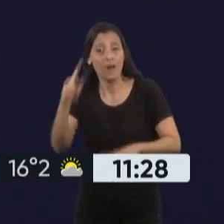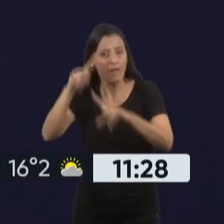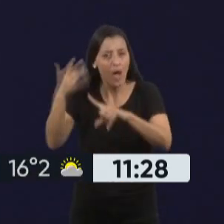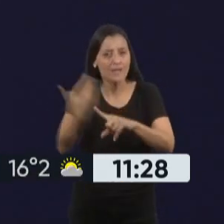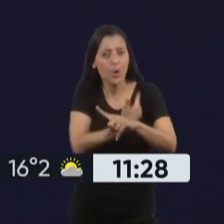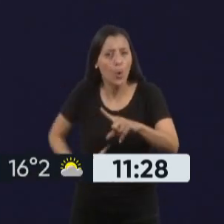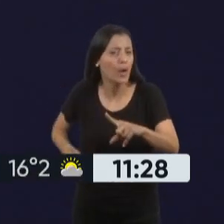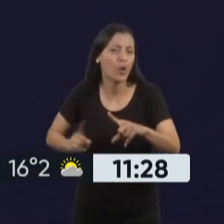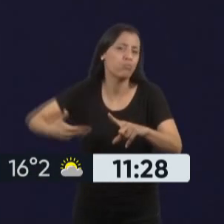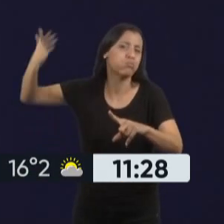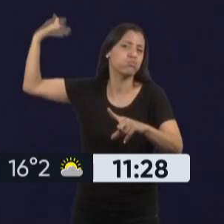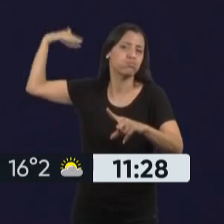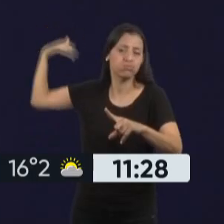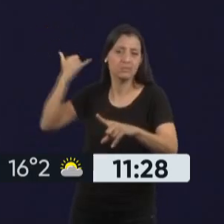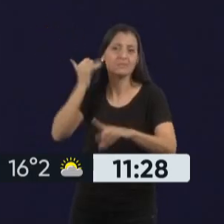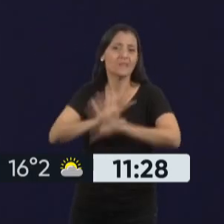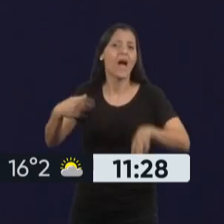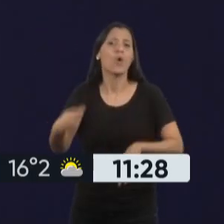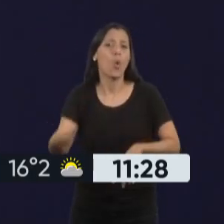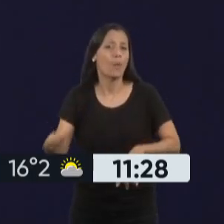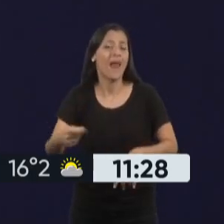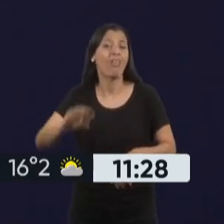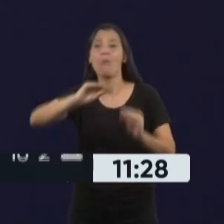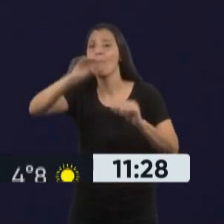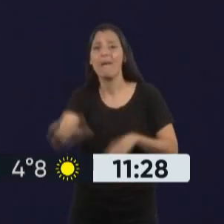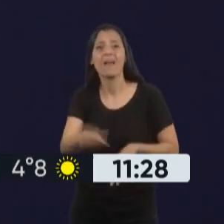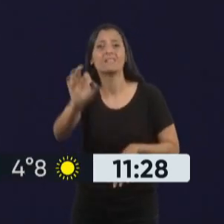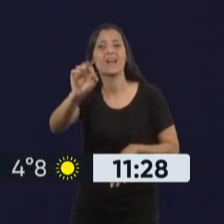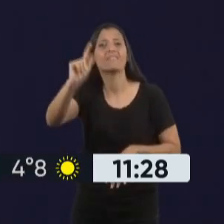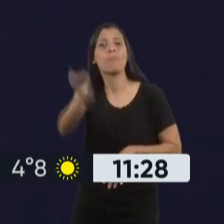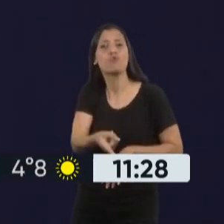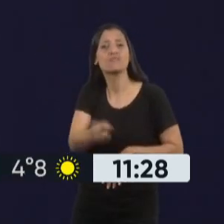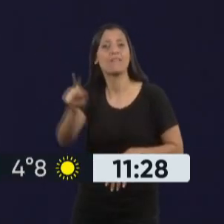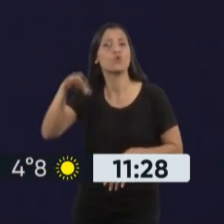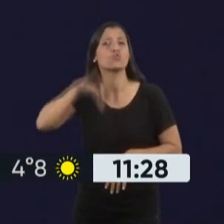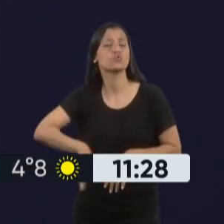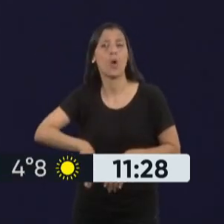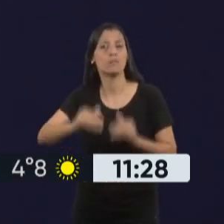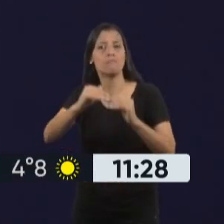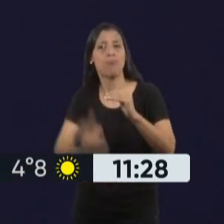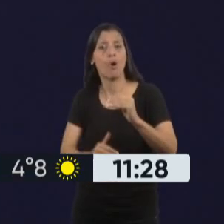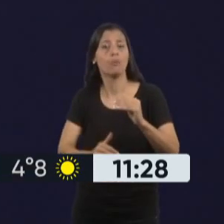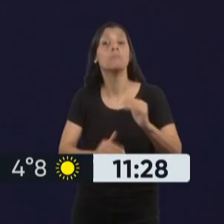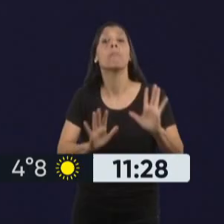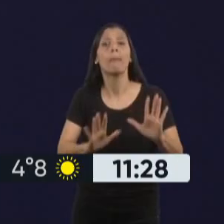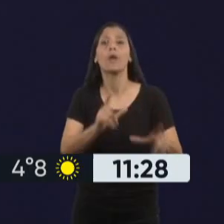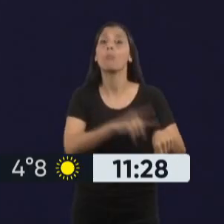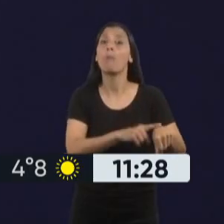donde efectivamente los jubilados perdieron en promedio un 30% de su ingreso real y nadie decía nada,